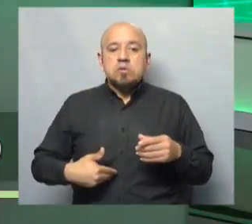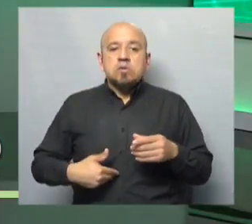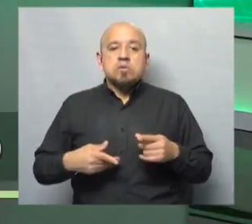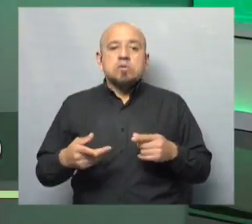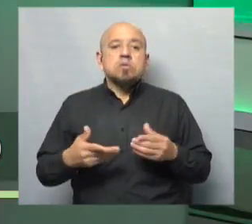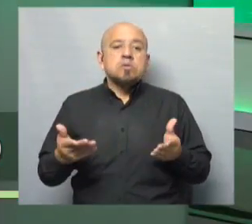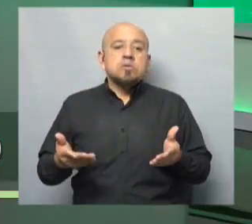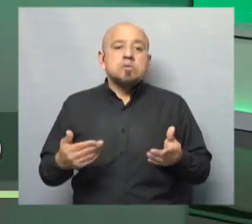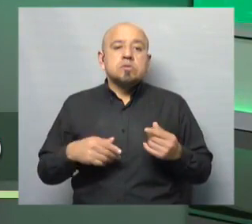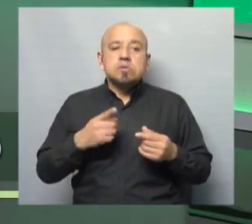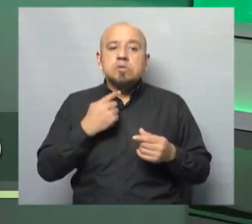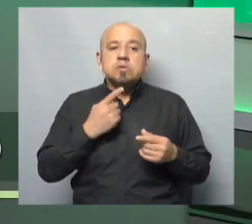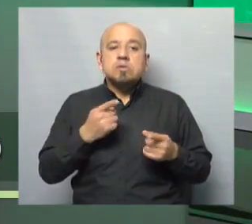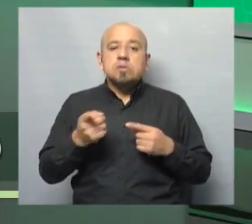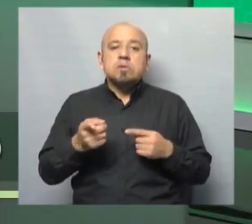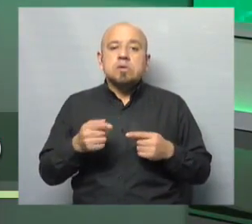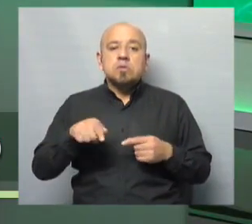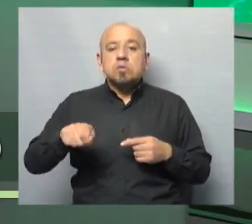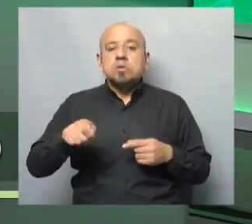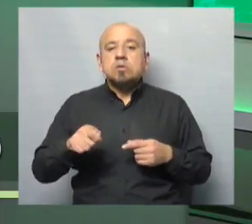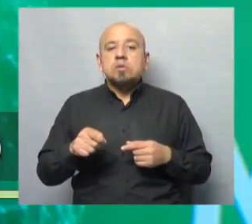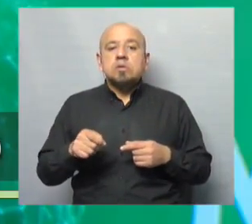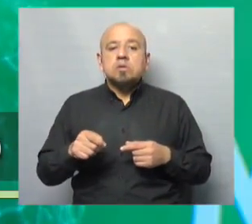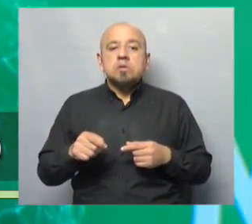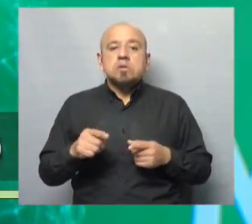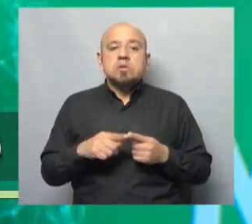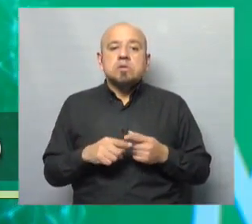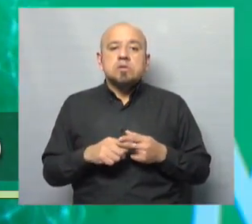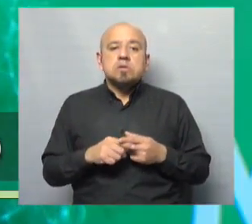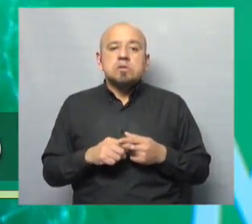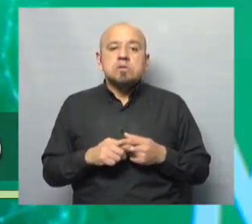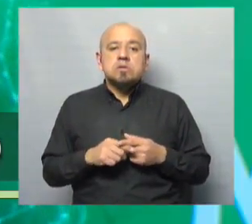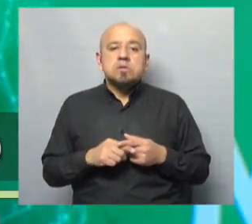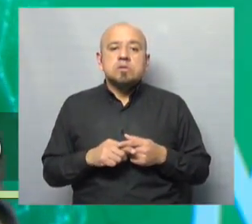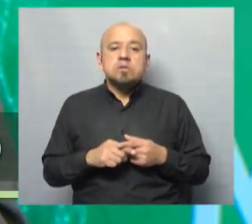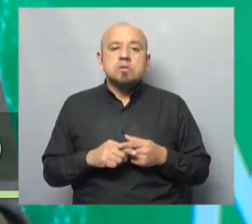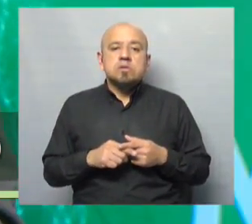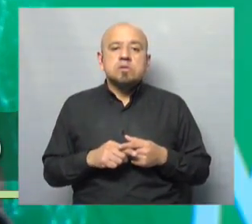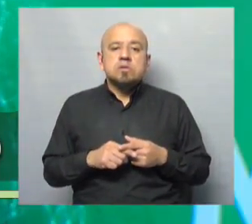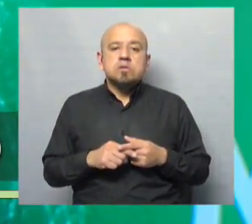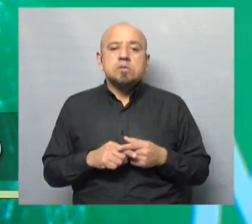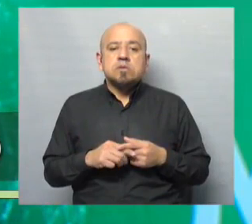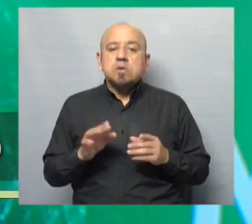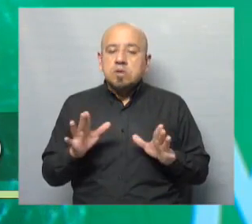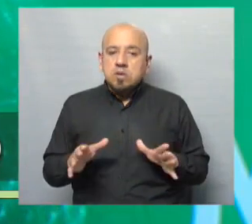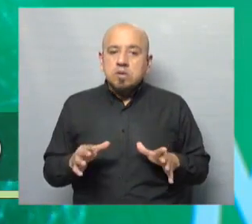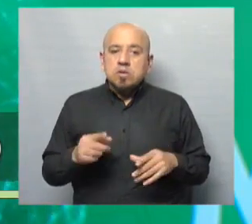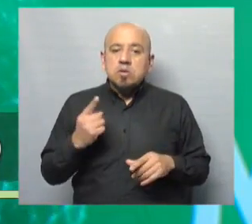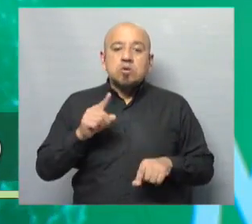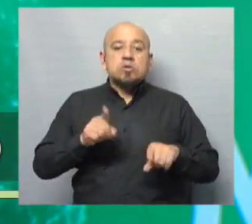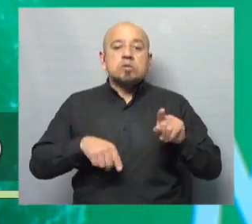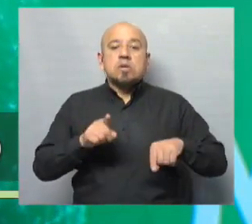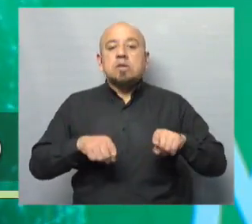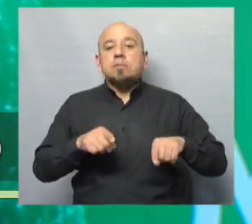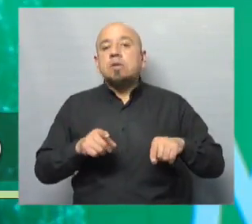quizás que sirvan también a la justicia la comisión investigadora bueno una cosa es el trámite que